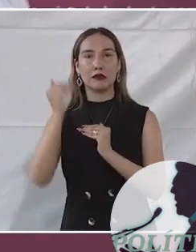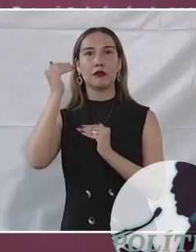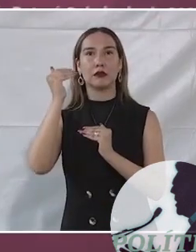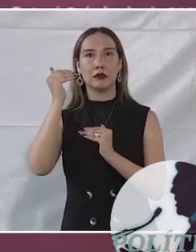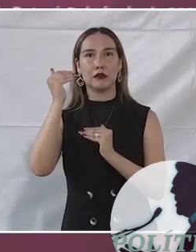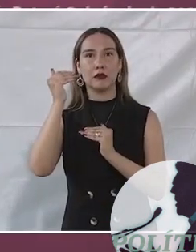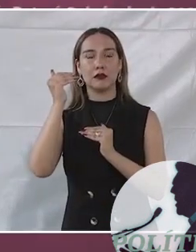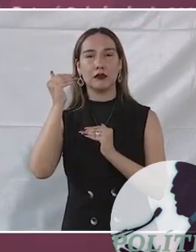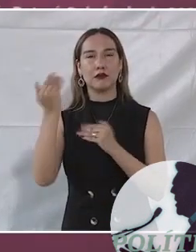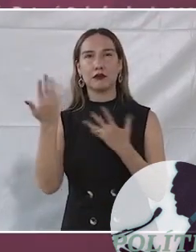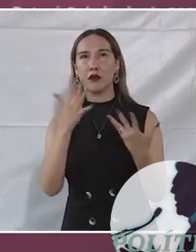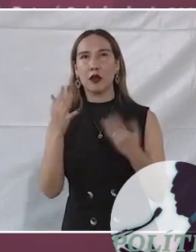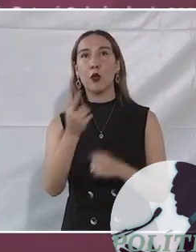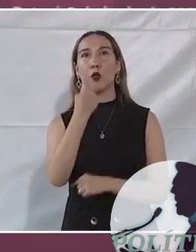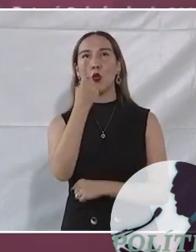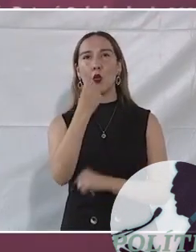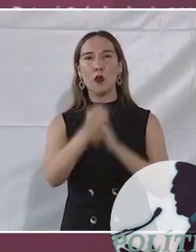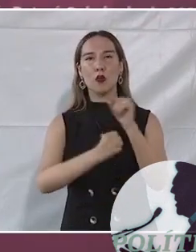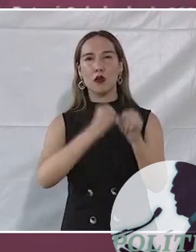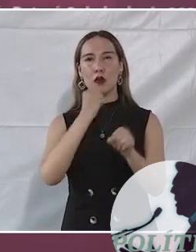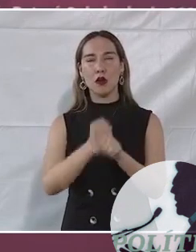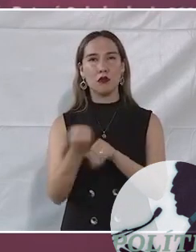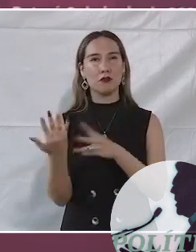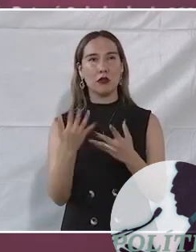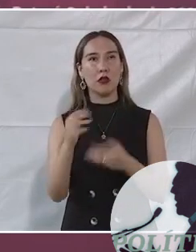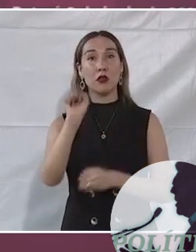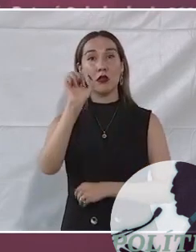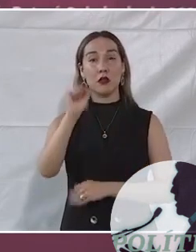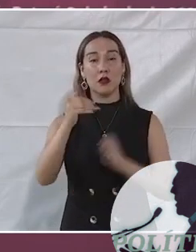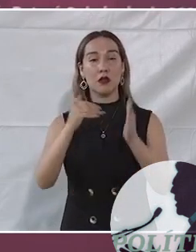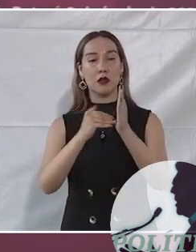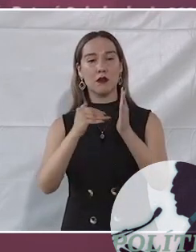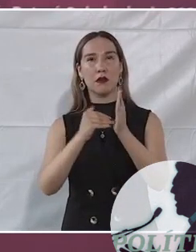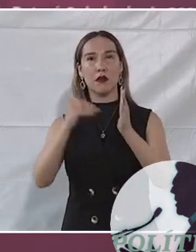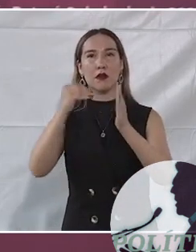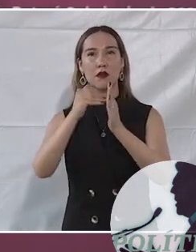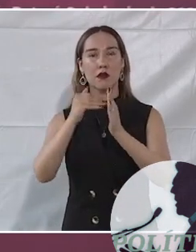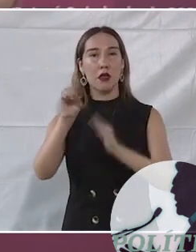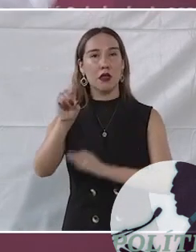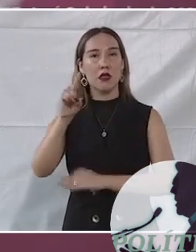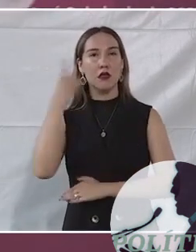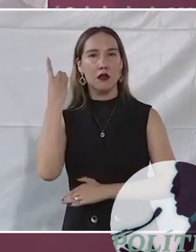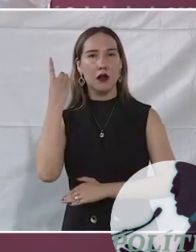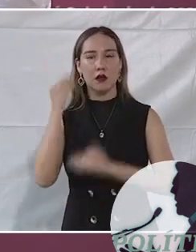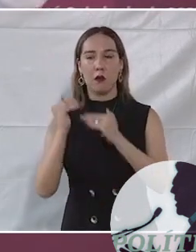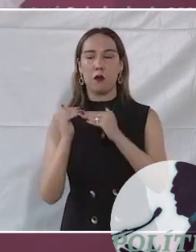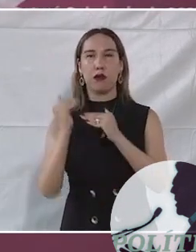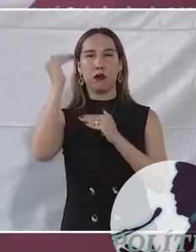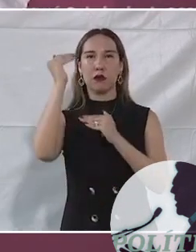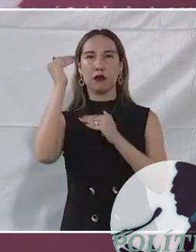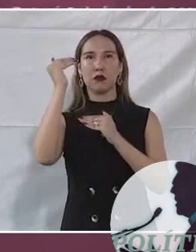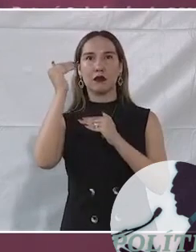Y al año va a pasar los 60.000 millones de dólares. Lo que envían